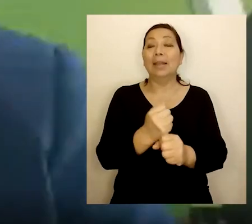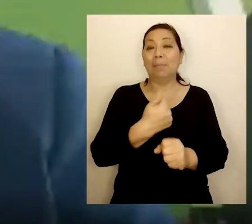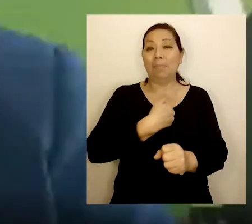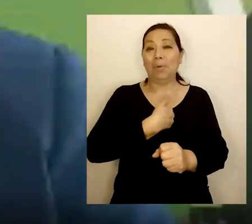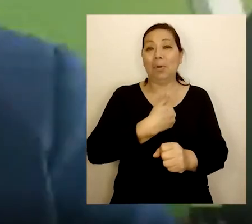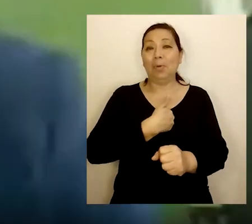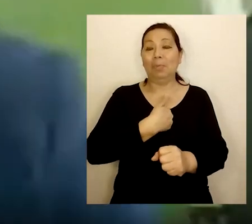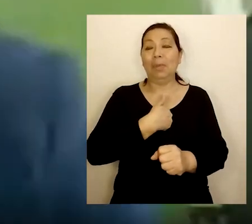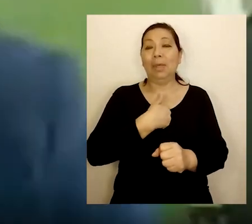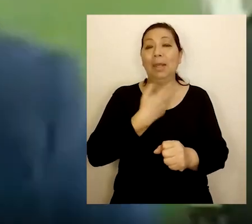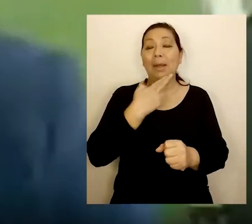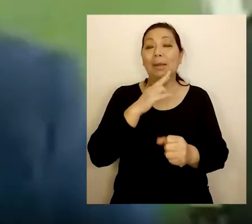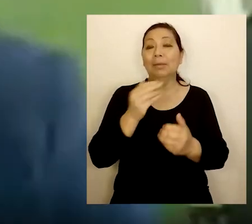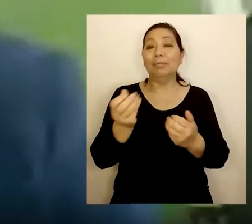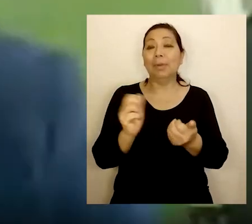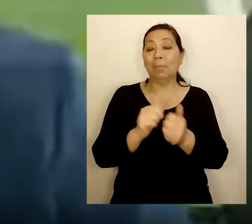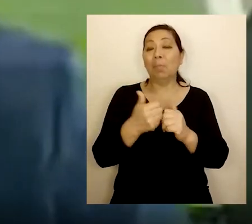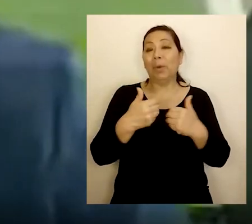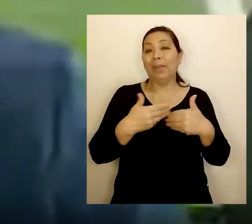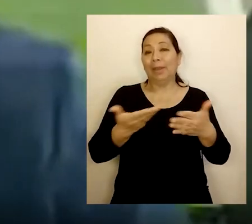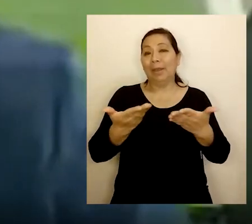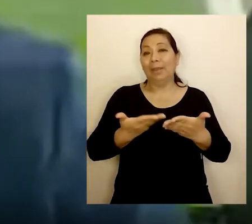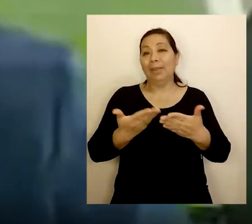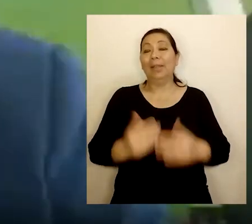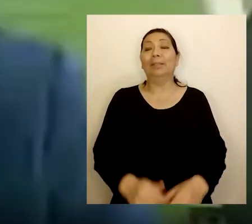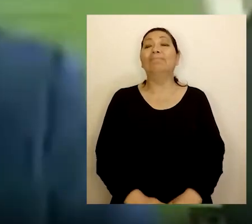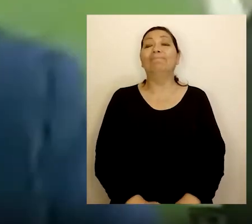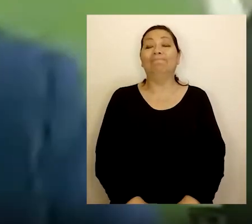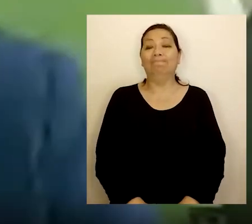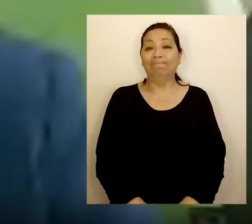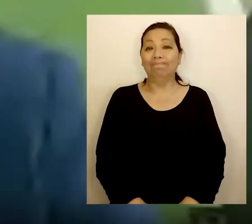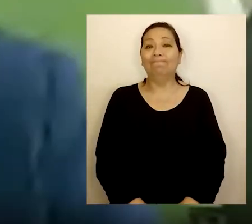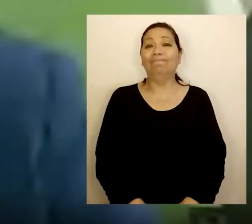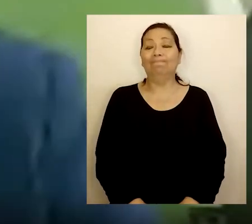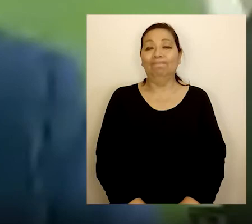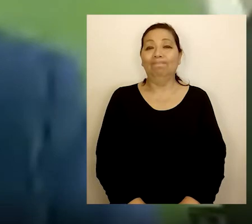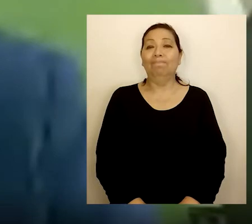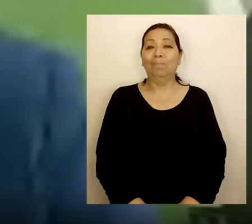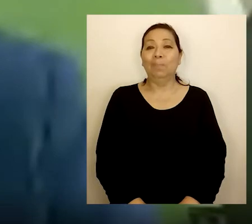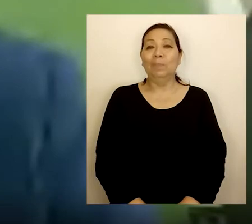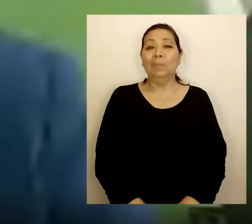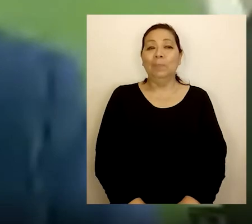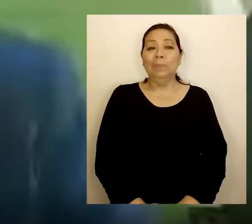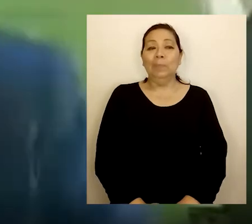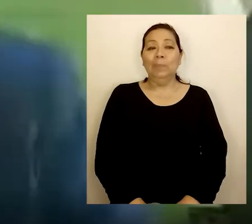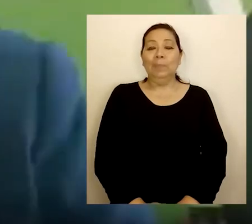propiamente de la SAA, que es emplazada en este proceso de habeas corpus.